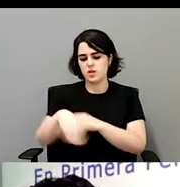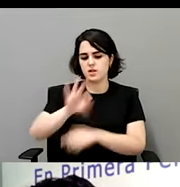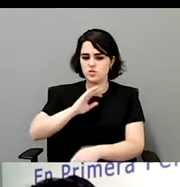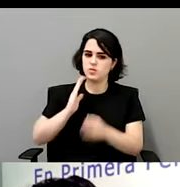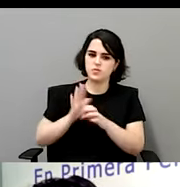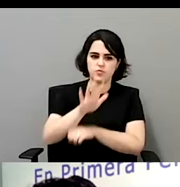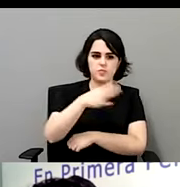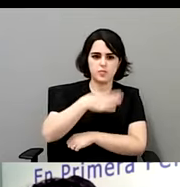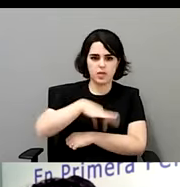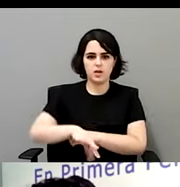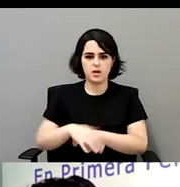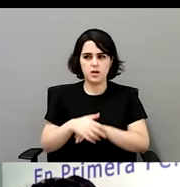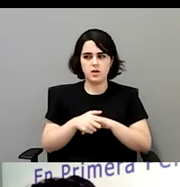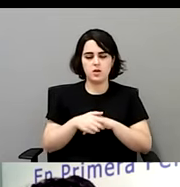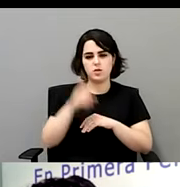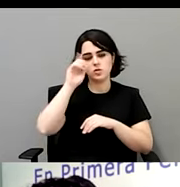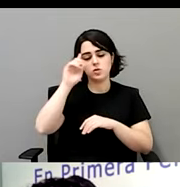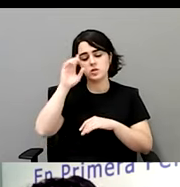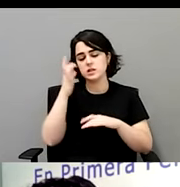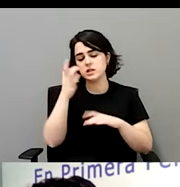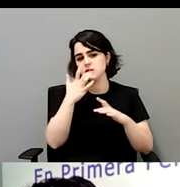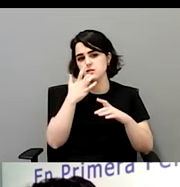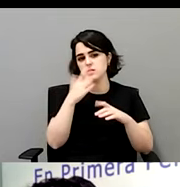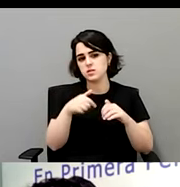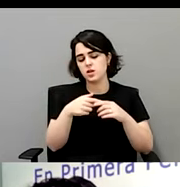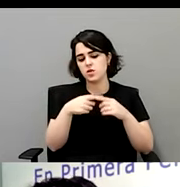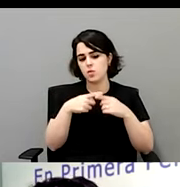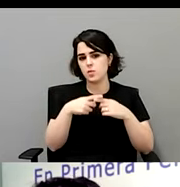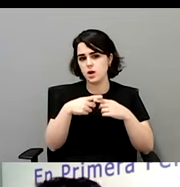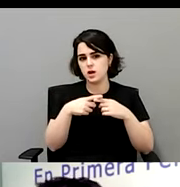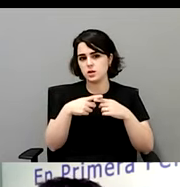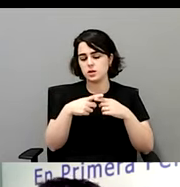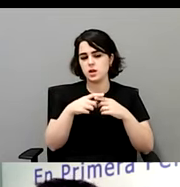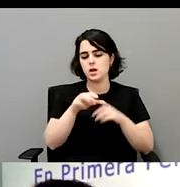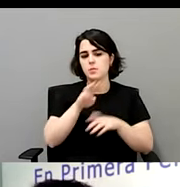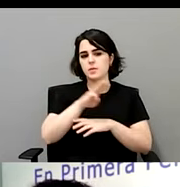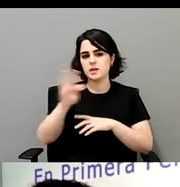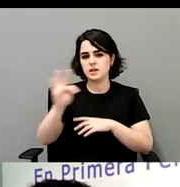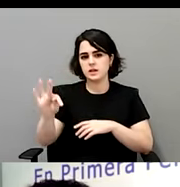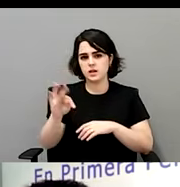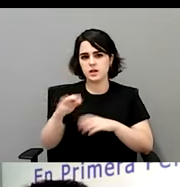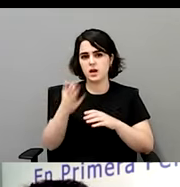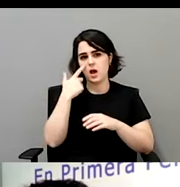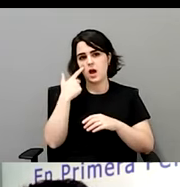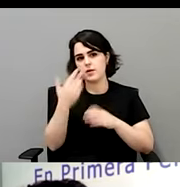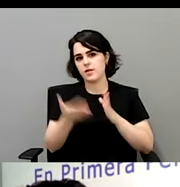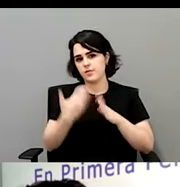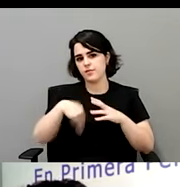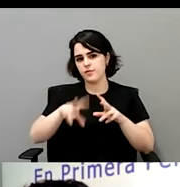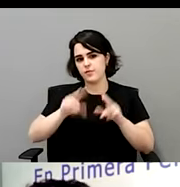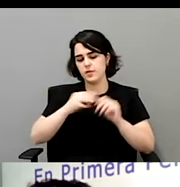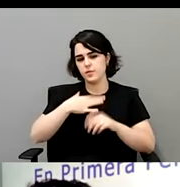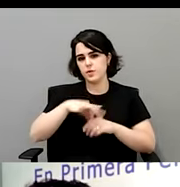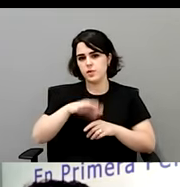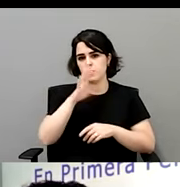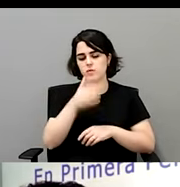¿Vale? No sé si seguís compartiendo el PowerPoint, creo que sí, a ver si lo podéis quitar, porque me gustaría hacerle